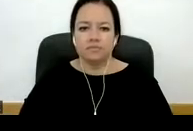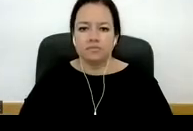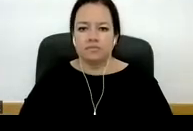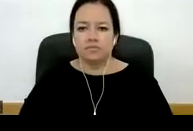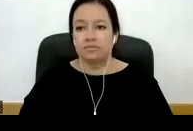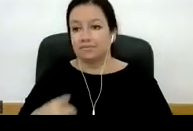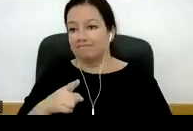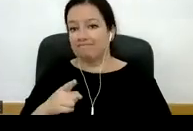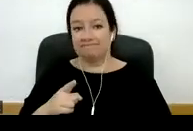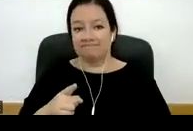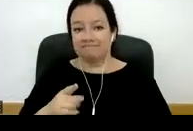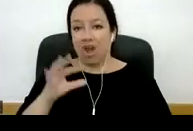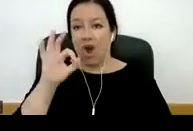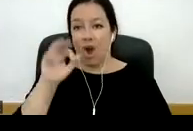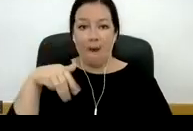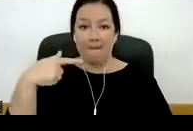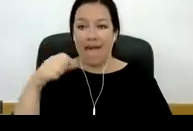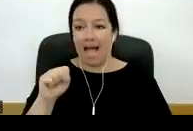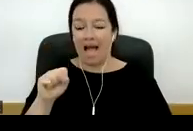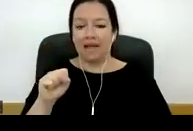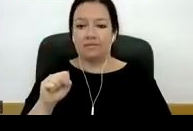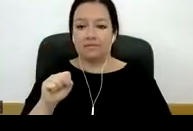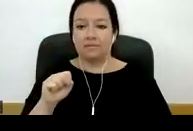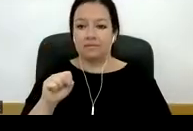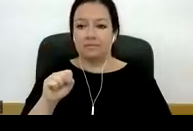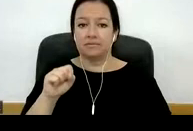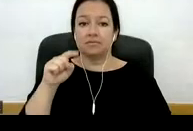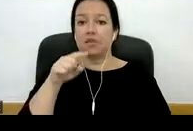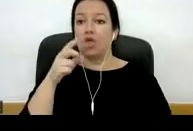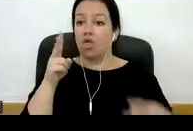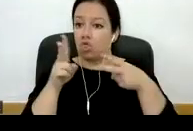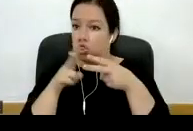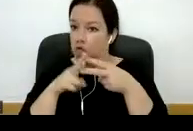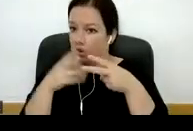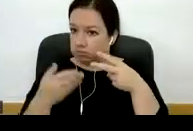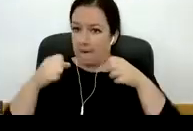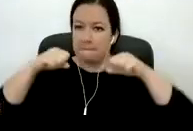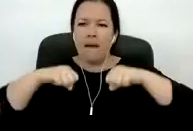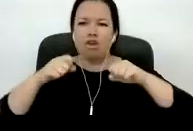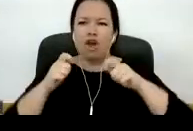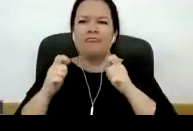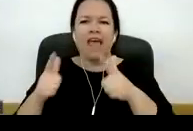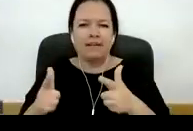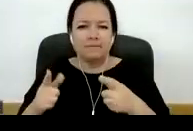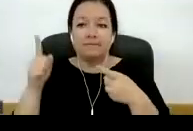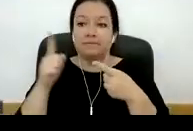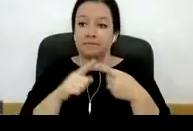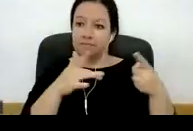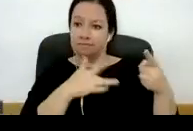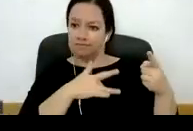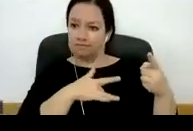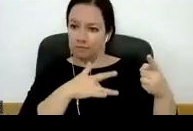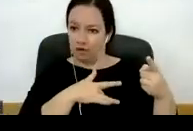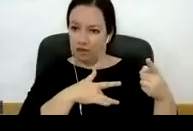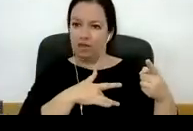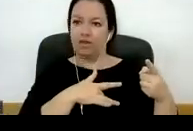El Super Omega tendría aquí fundamentalmente dos funciones en la persona mayor. Hay la función cardiovascular, que